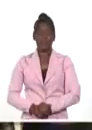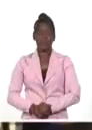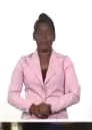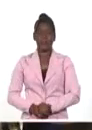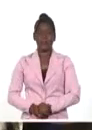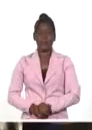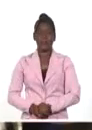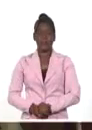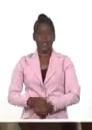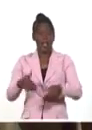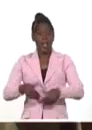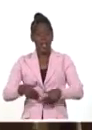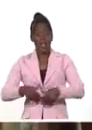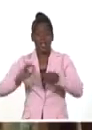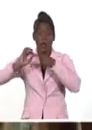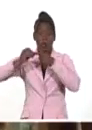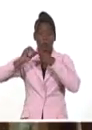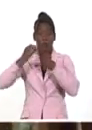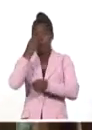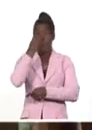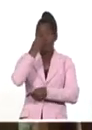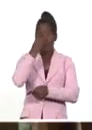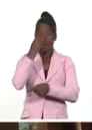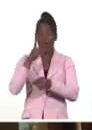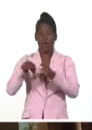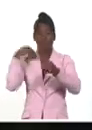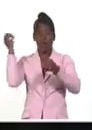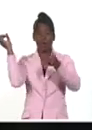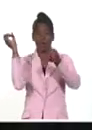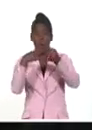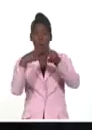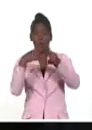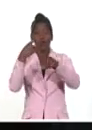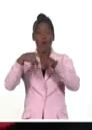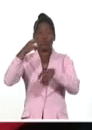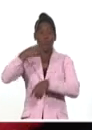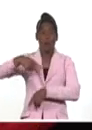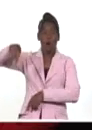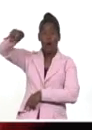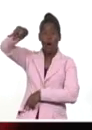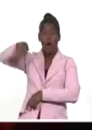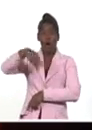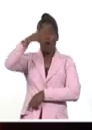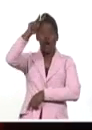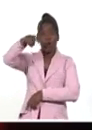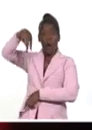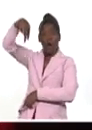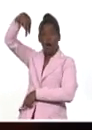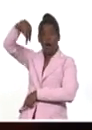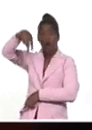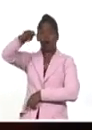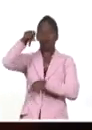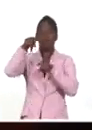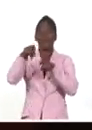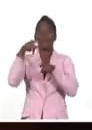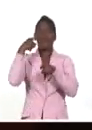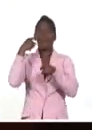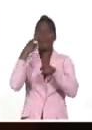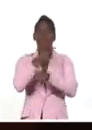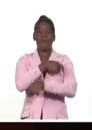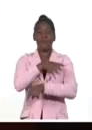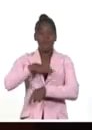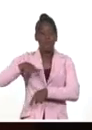Entre la gracia de los payasos, la magia y varios números de altura que retornan al espectáculo, transcurrieron las funciones del